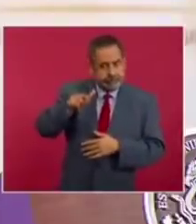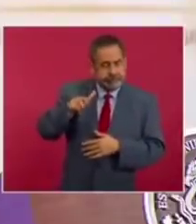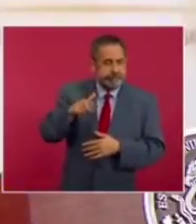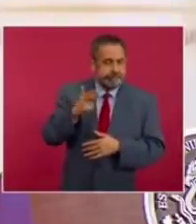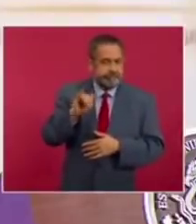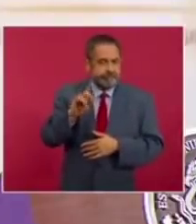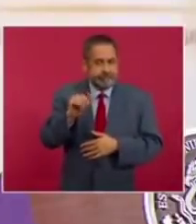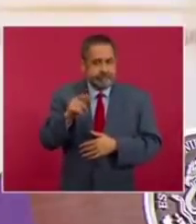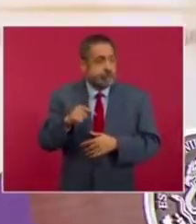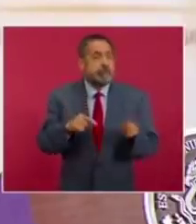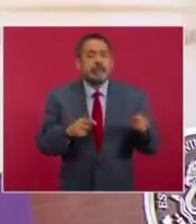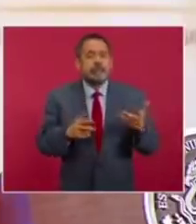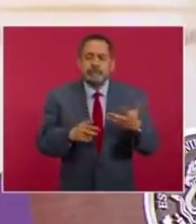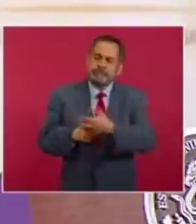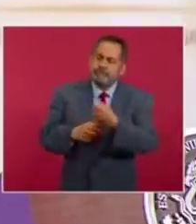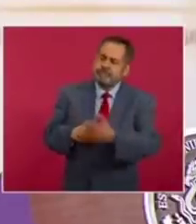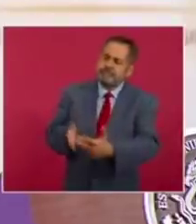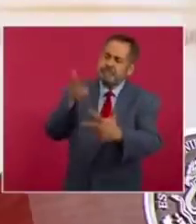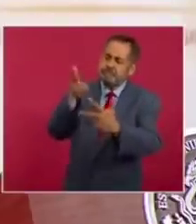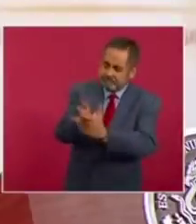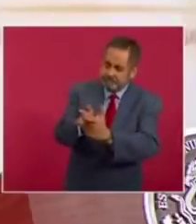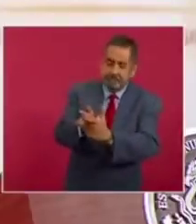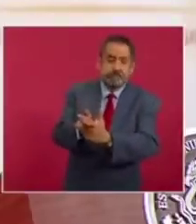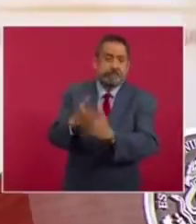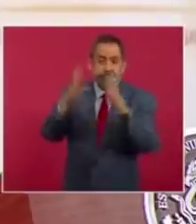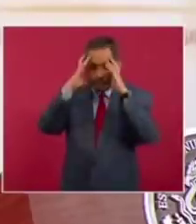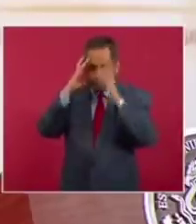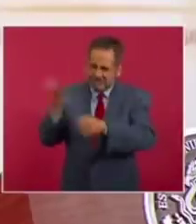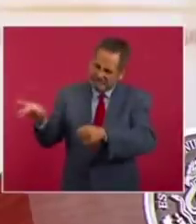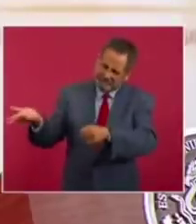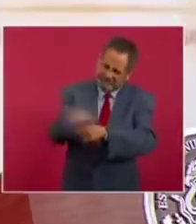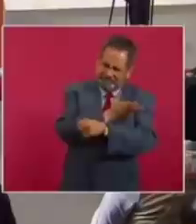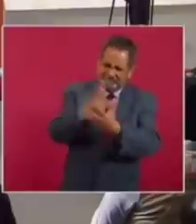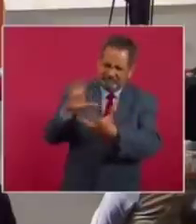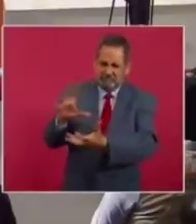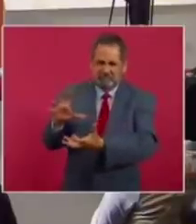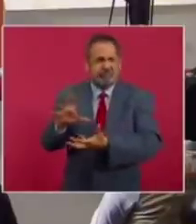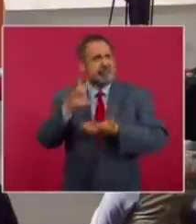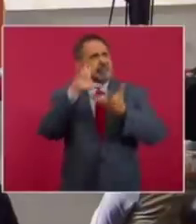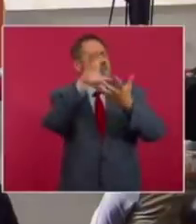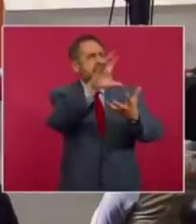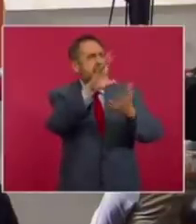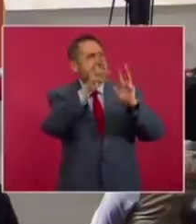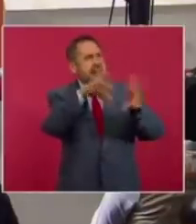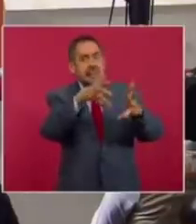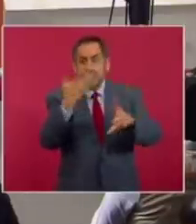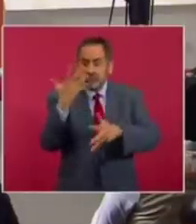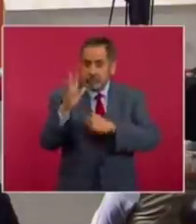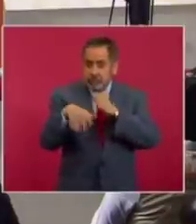Y no solo lo asesinan, le cortan la cabeza y le exhiben 10 años